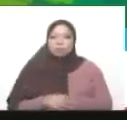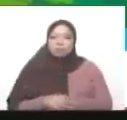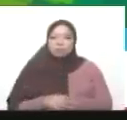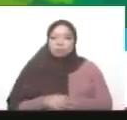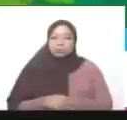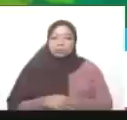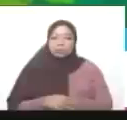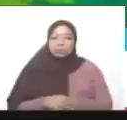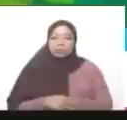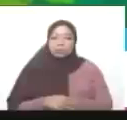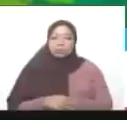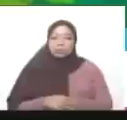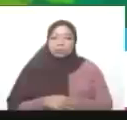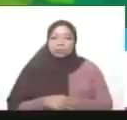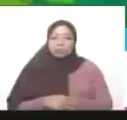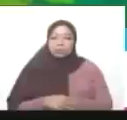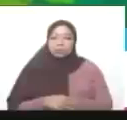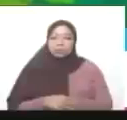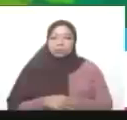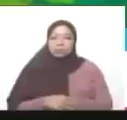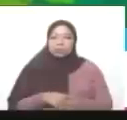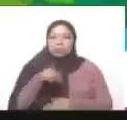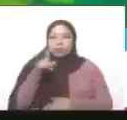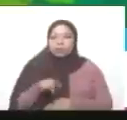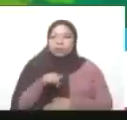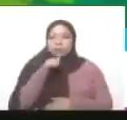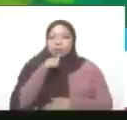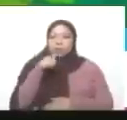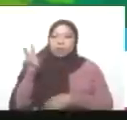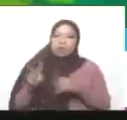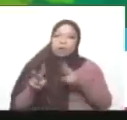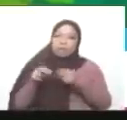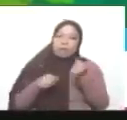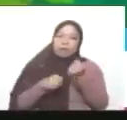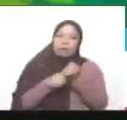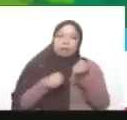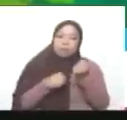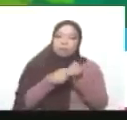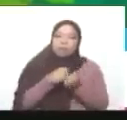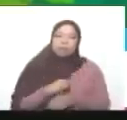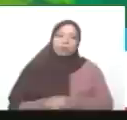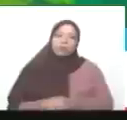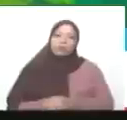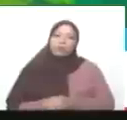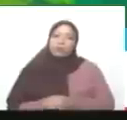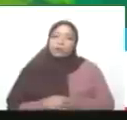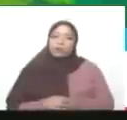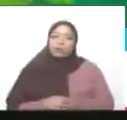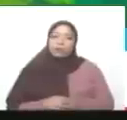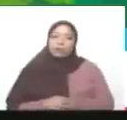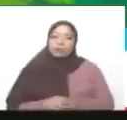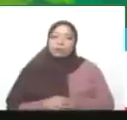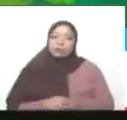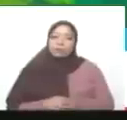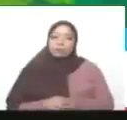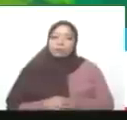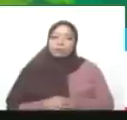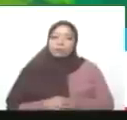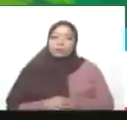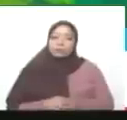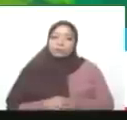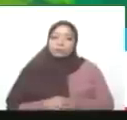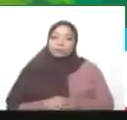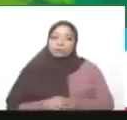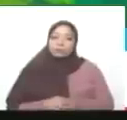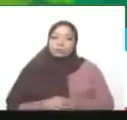almagro secretario general de la oea sale También a expresar su apoyo a la Guyana que está en manos de